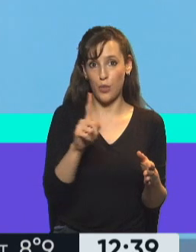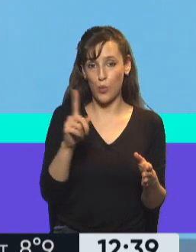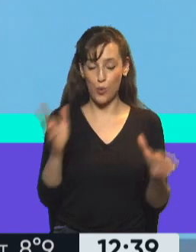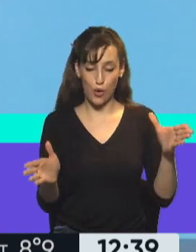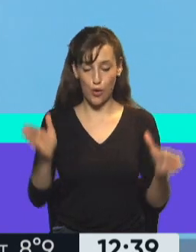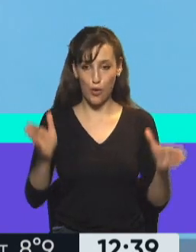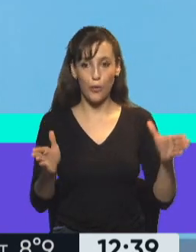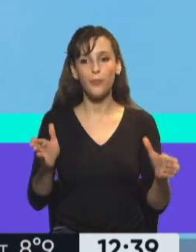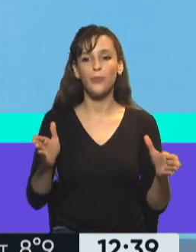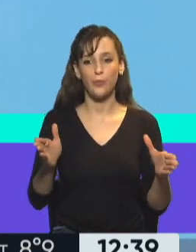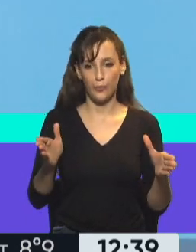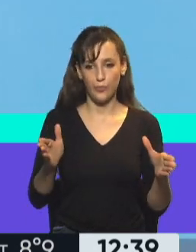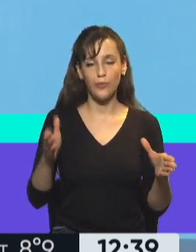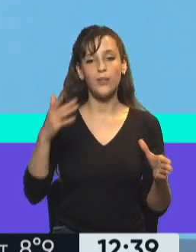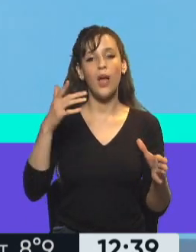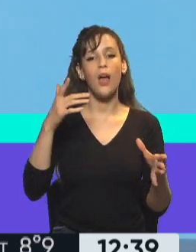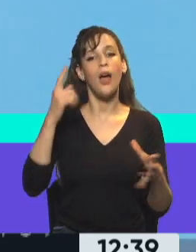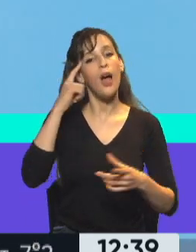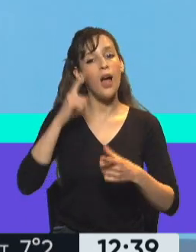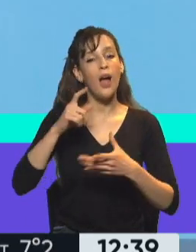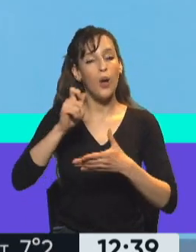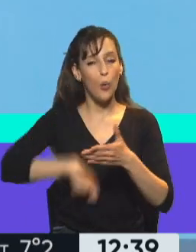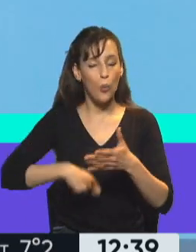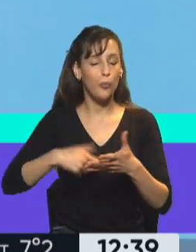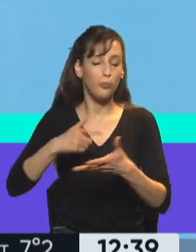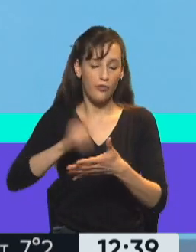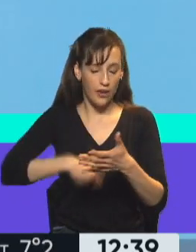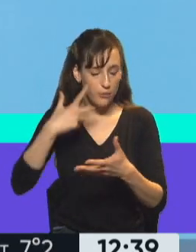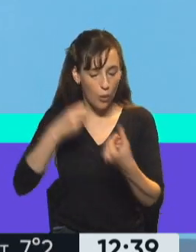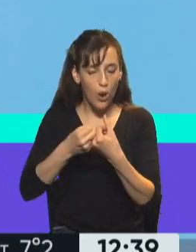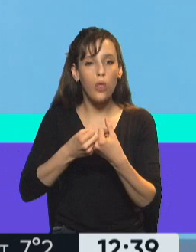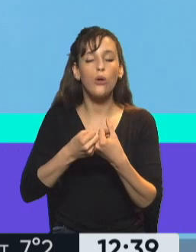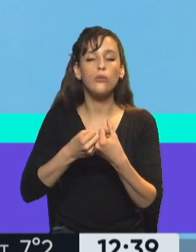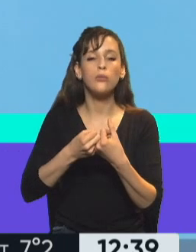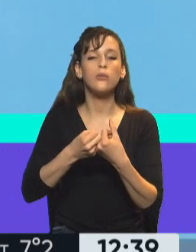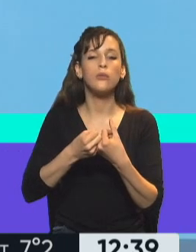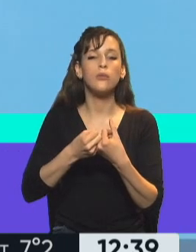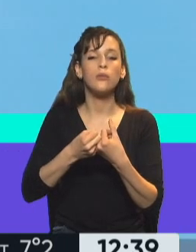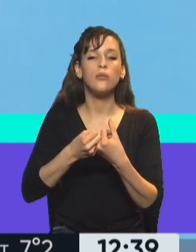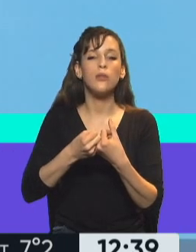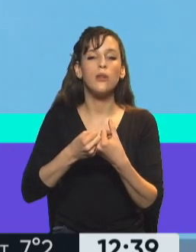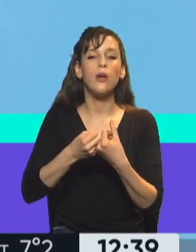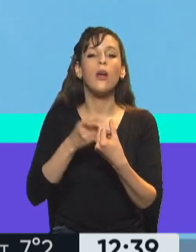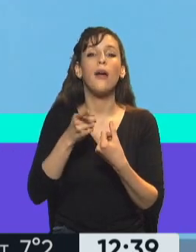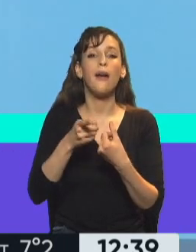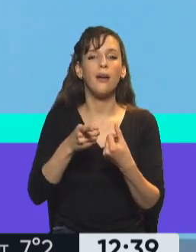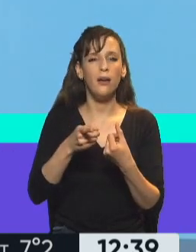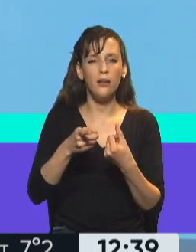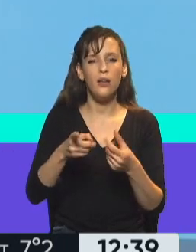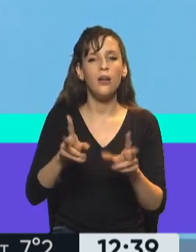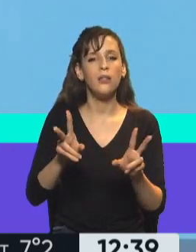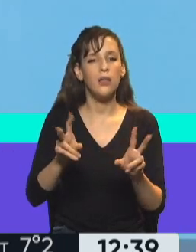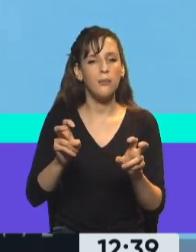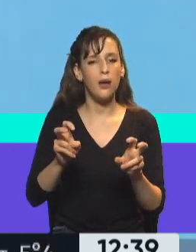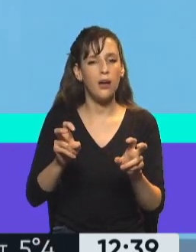el acuerdo final que resta en relación a los temas logísticos, el acuerdo final para los temas logísticos y a